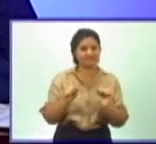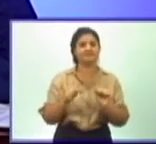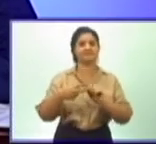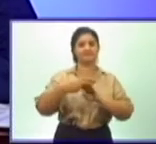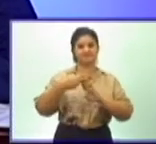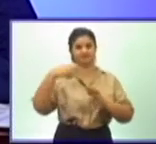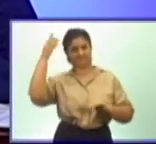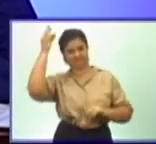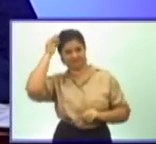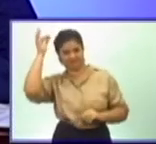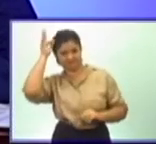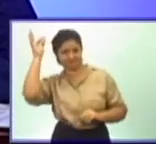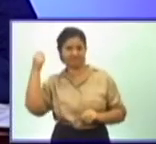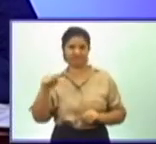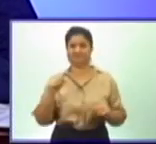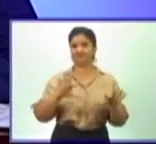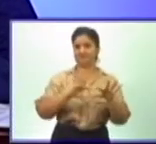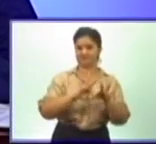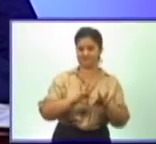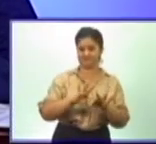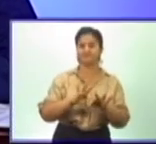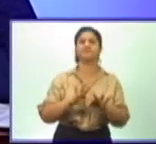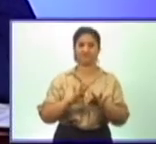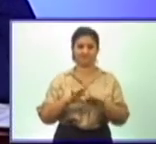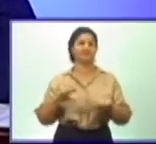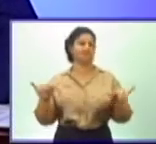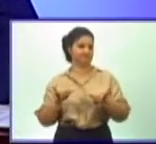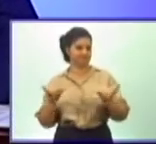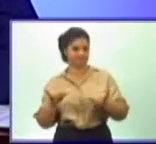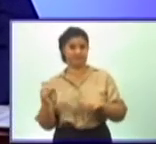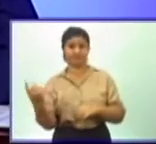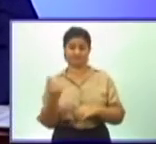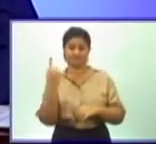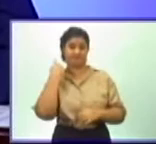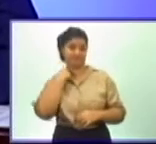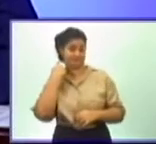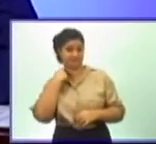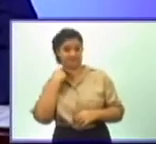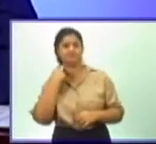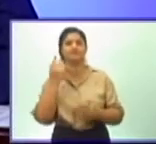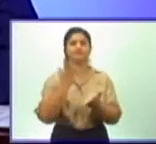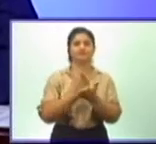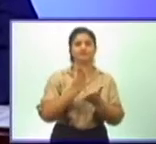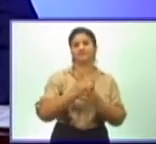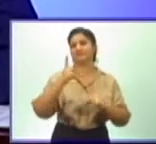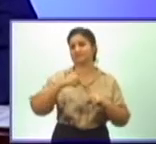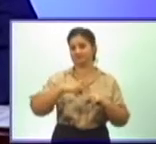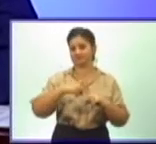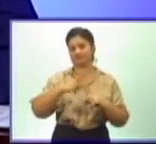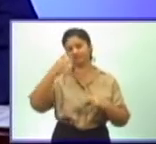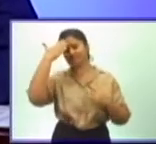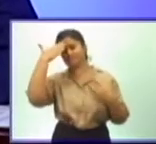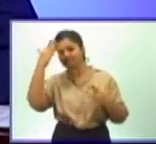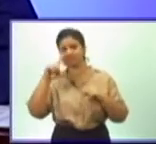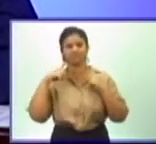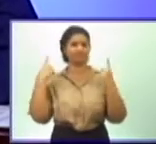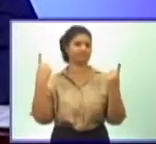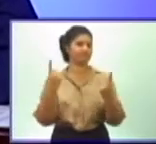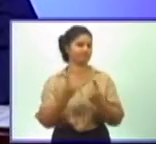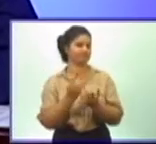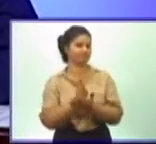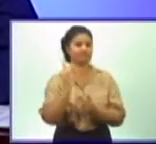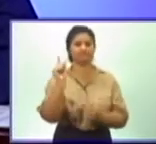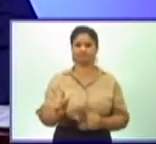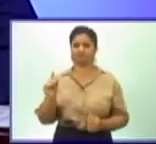y el primer año de la enseñanza técnica y profesional. Agradecer en primer lugar a todos aquellos